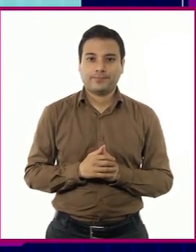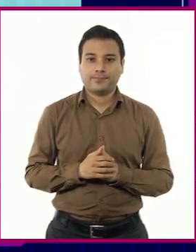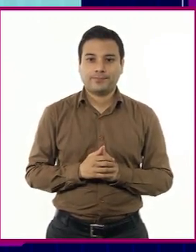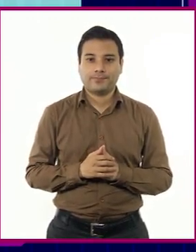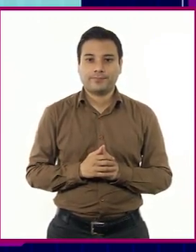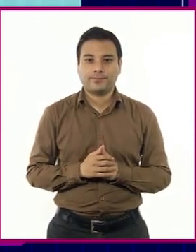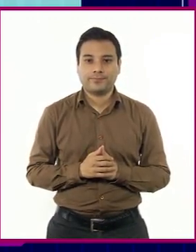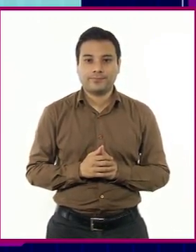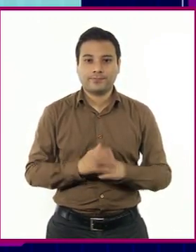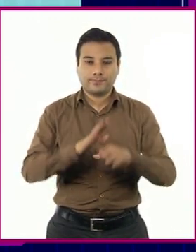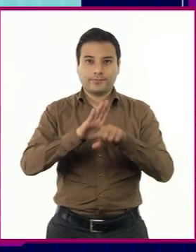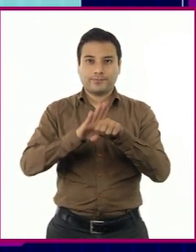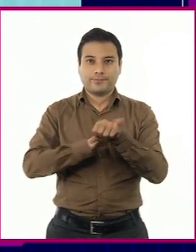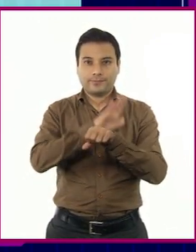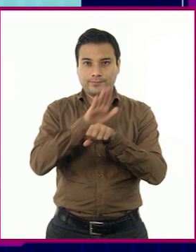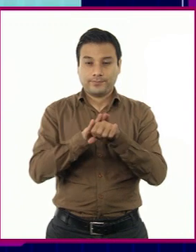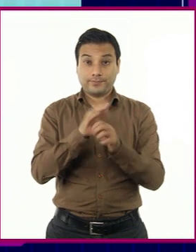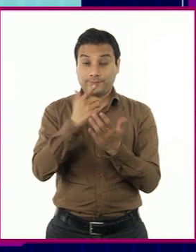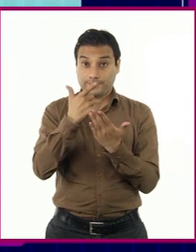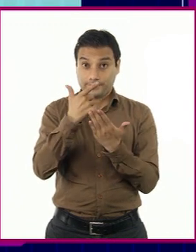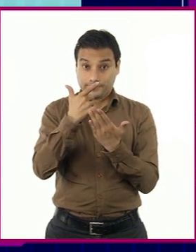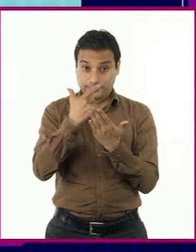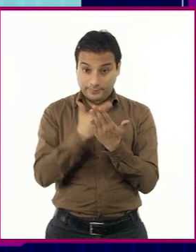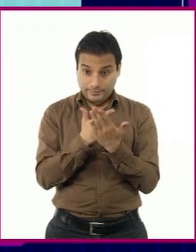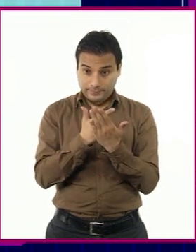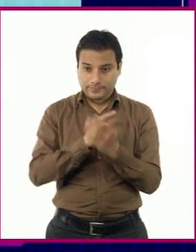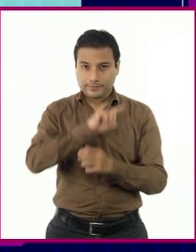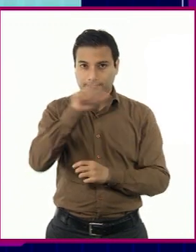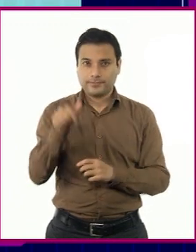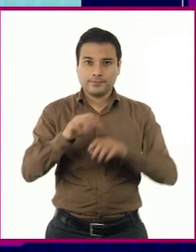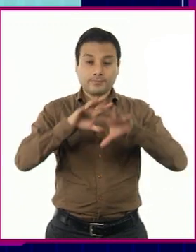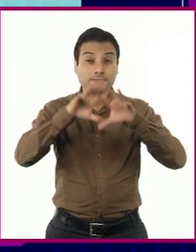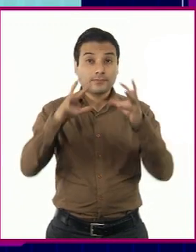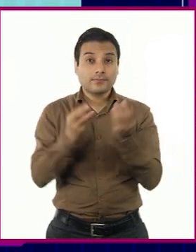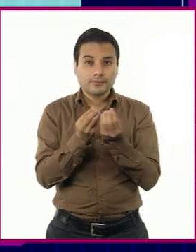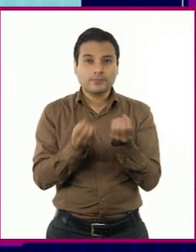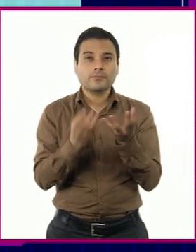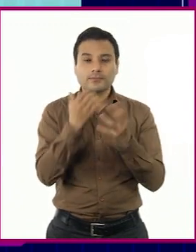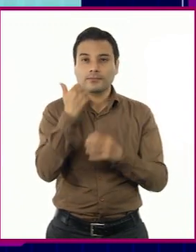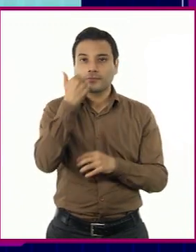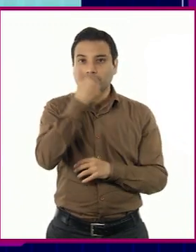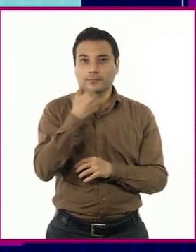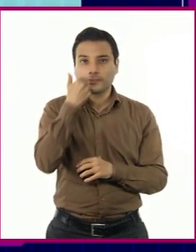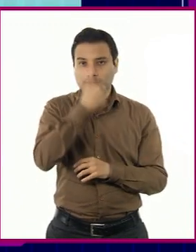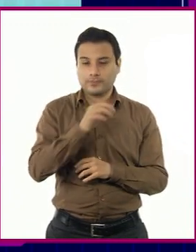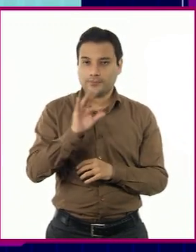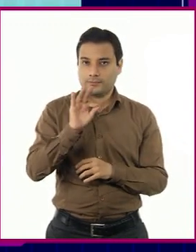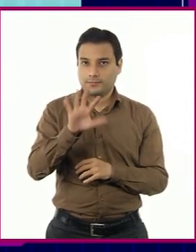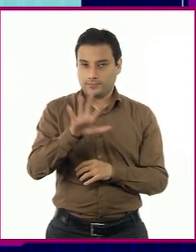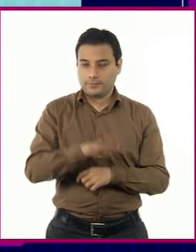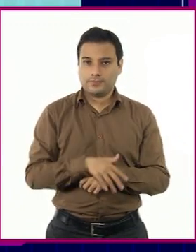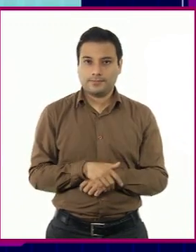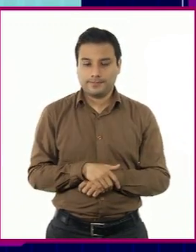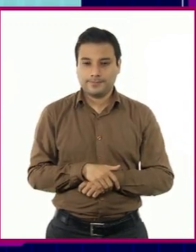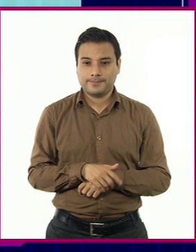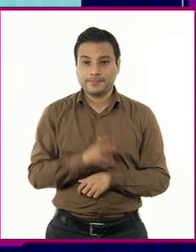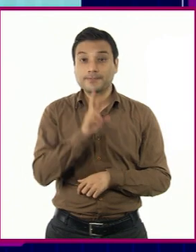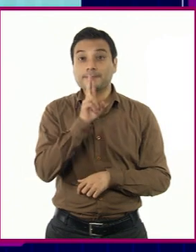calificaciones y dividimos el resultado entre el número de alumnos, que es 45, y